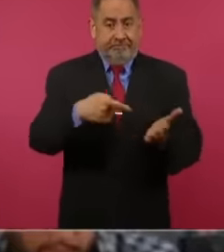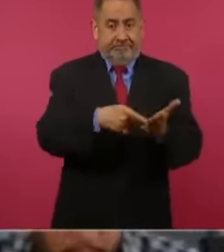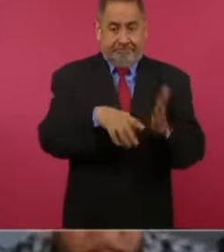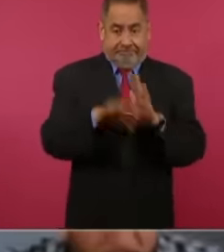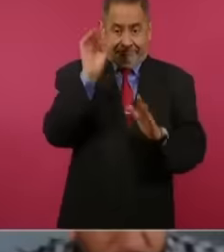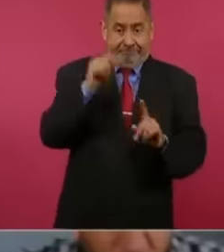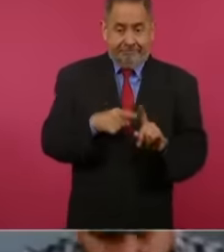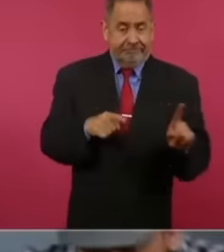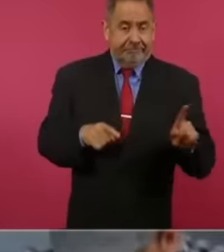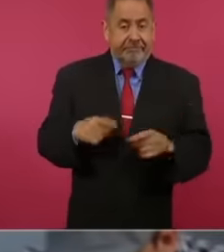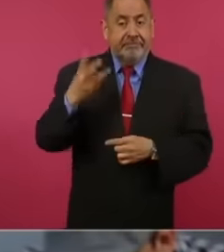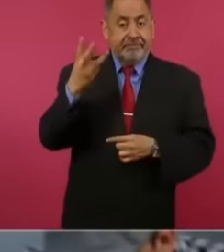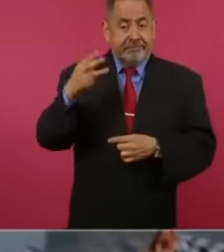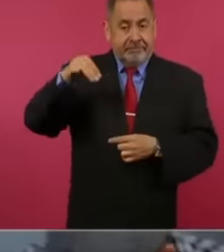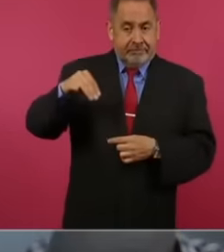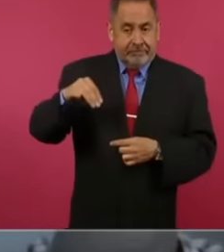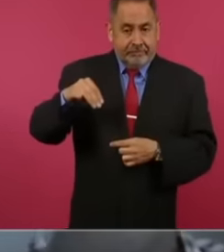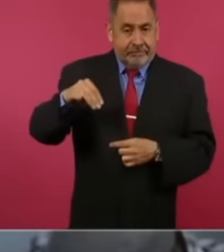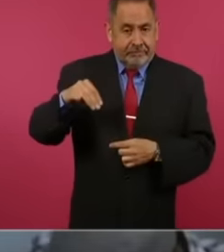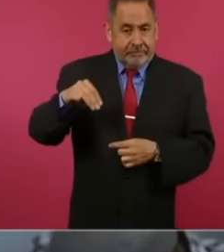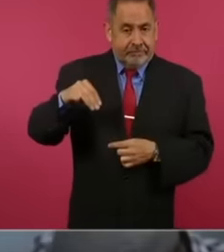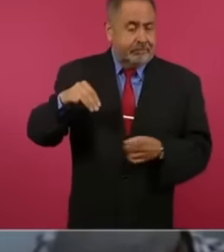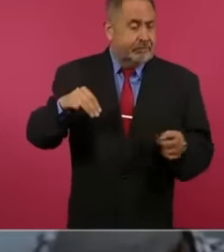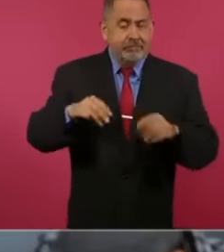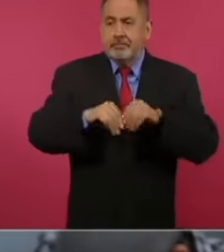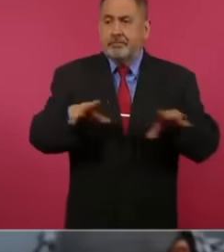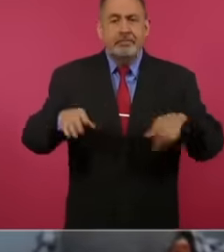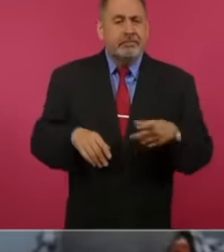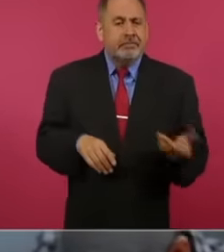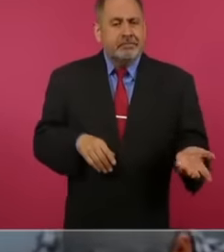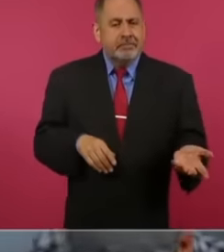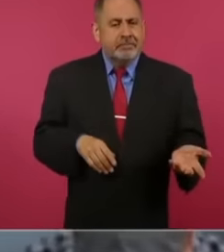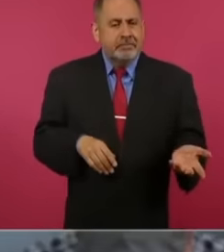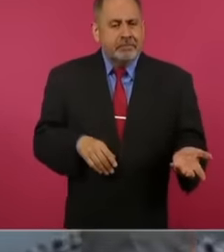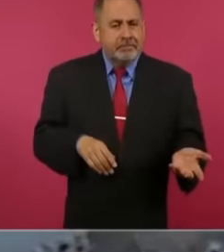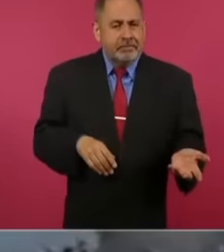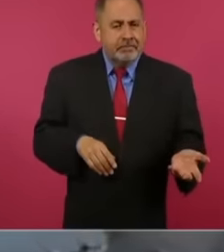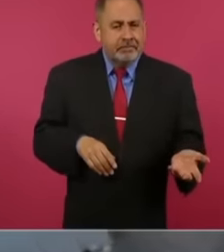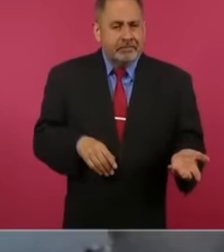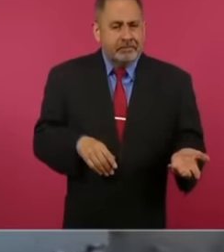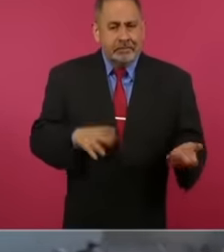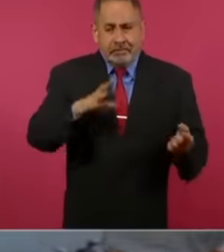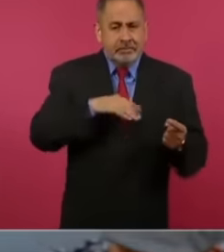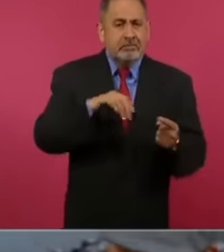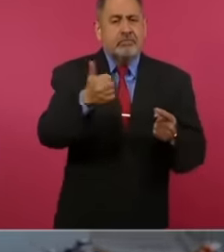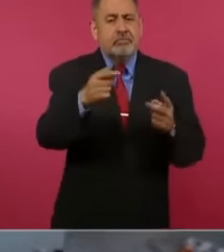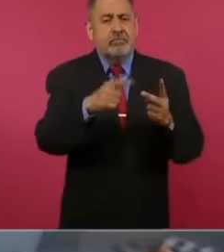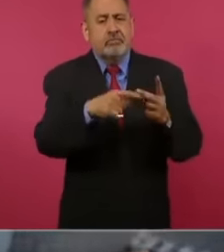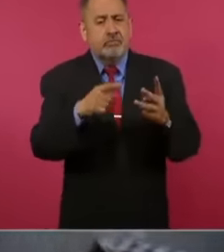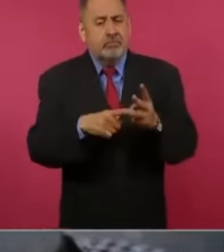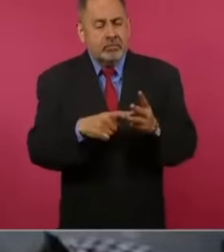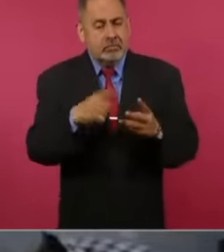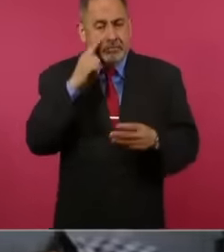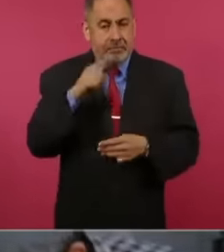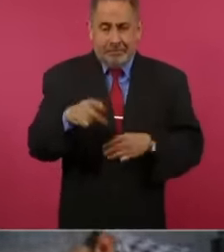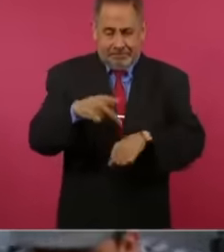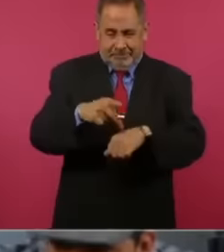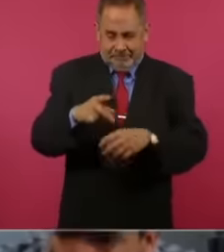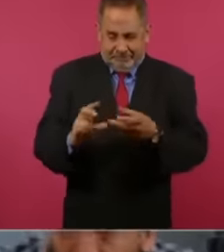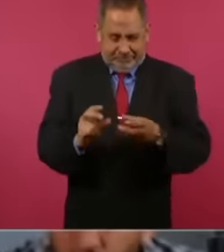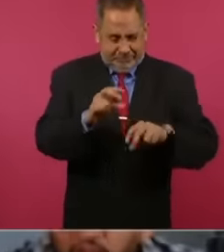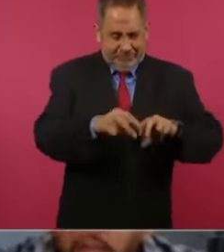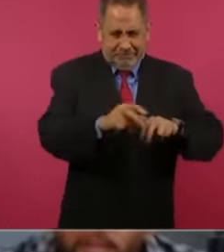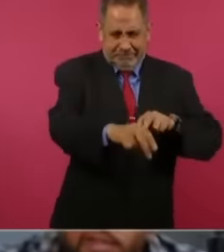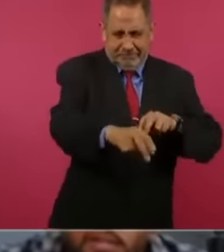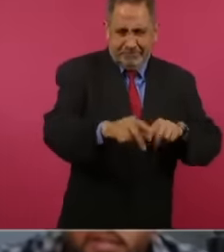esta, 3PM, ya salió esta, hay otras, la del balastro, que van a poner en la vía, así